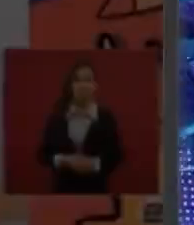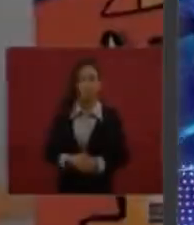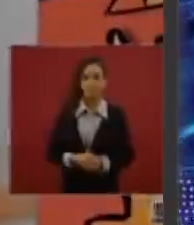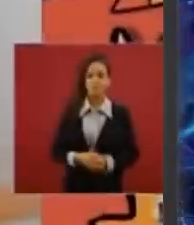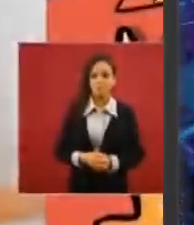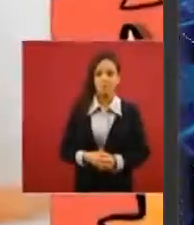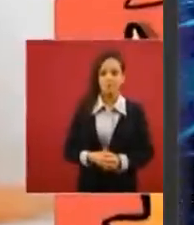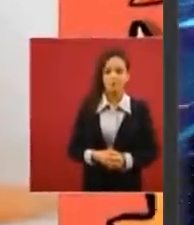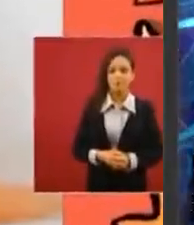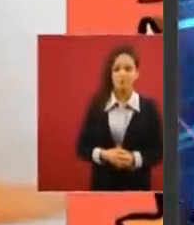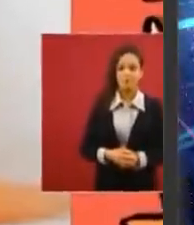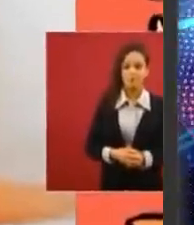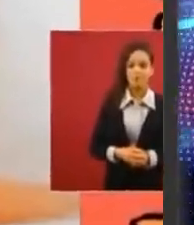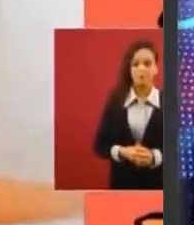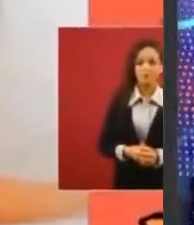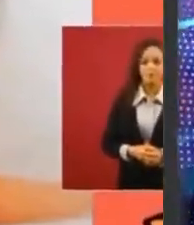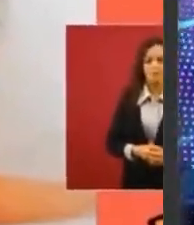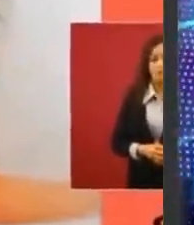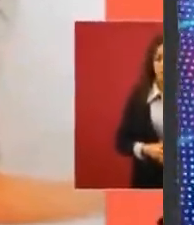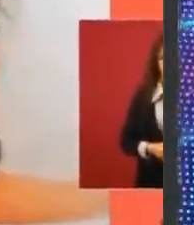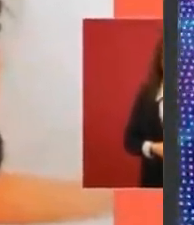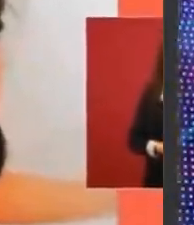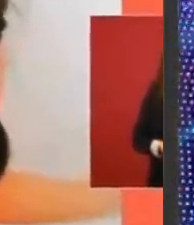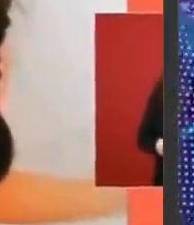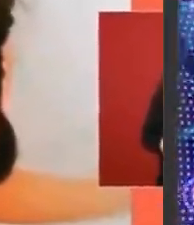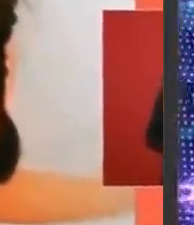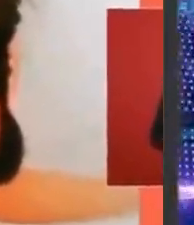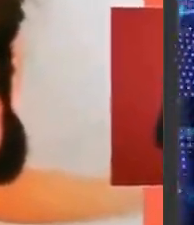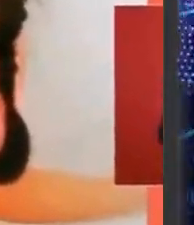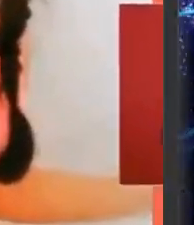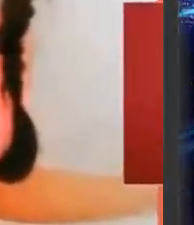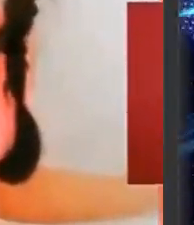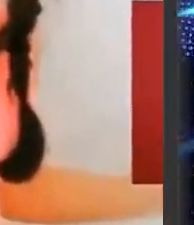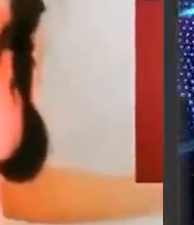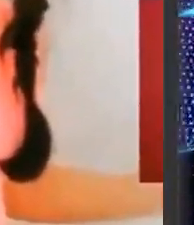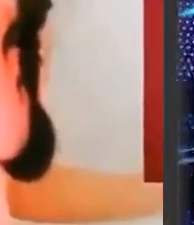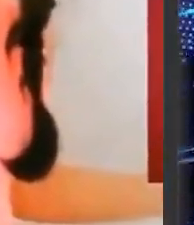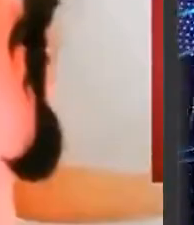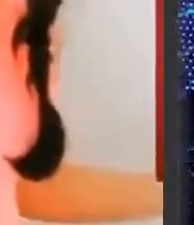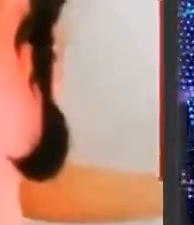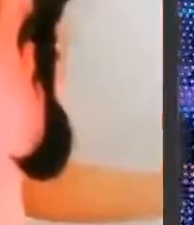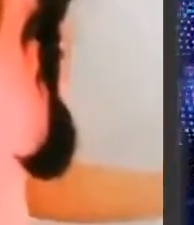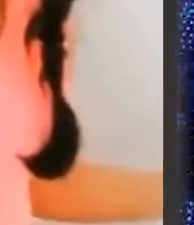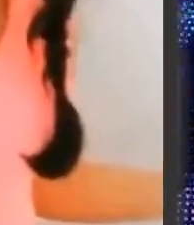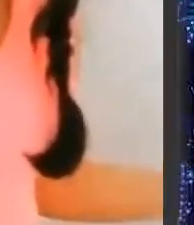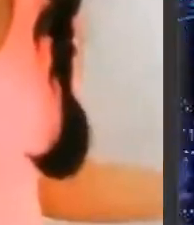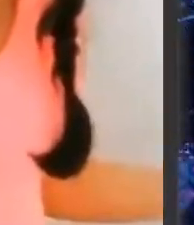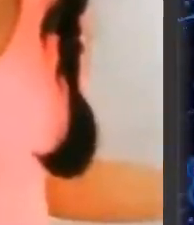El funcionario no garantizó que tenga una fiesta física, aunque le sugirió que haga una virtual, usando la